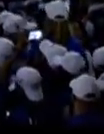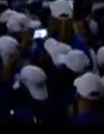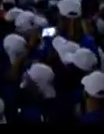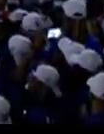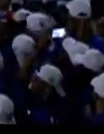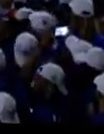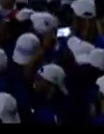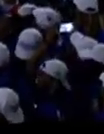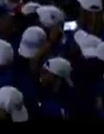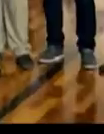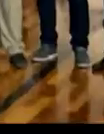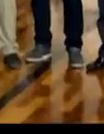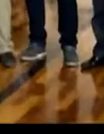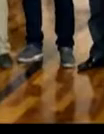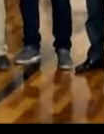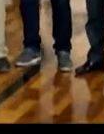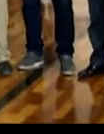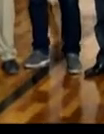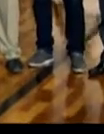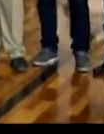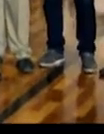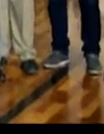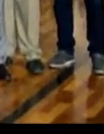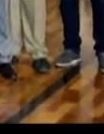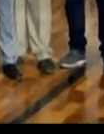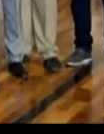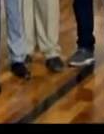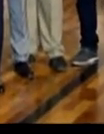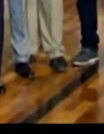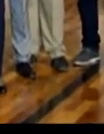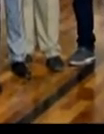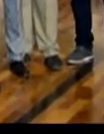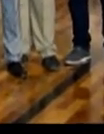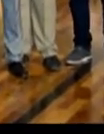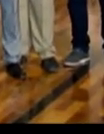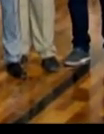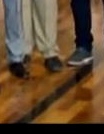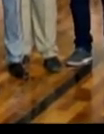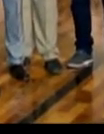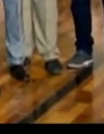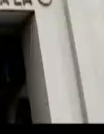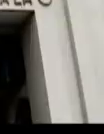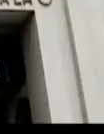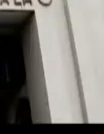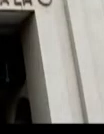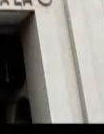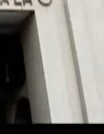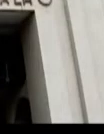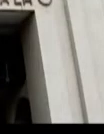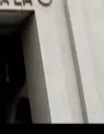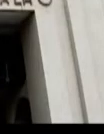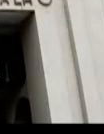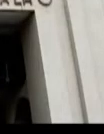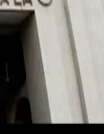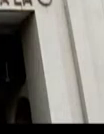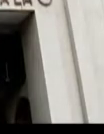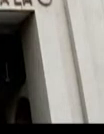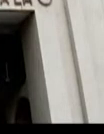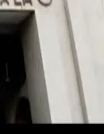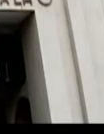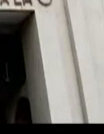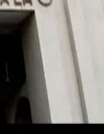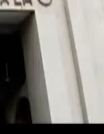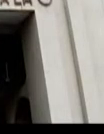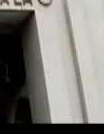la FISU Internacional, Oleg Matsitsin, quien dio la declaratoria inaugural junto a Ali Maluf Neto, el presidente de